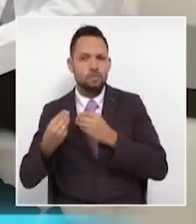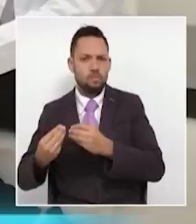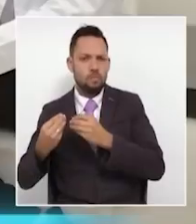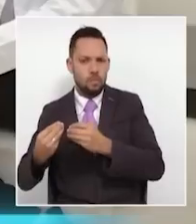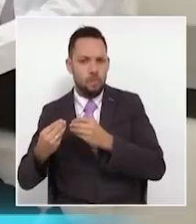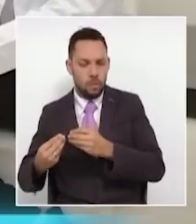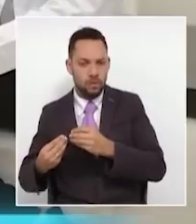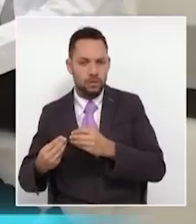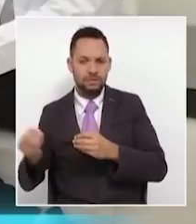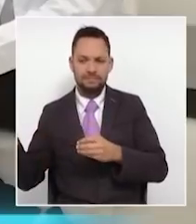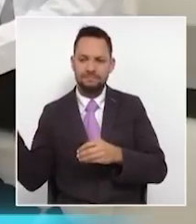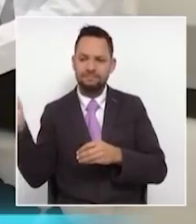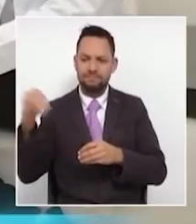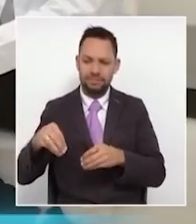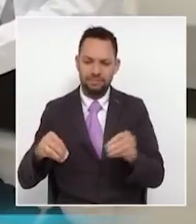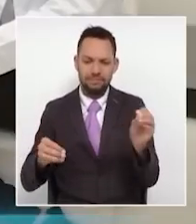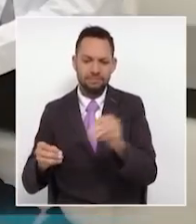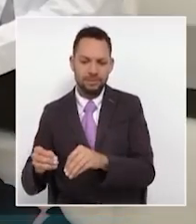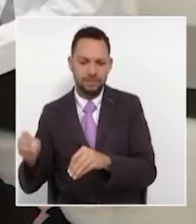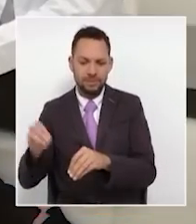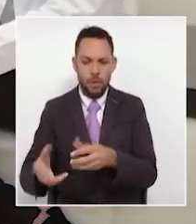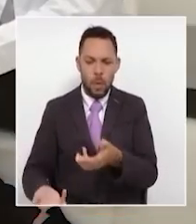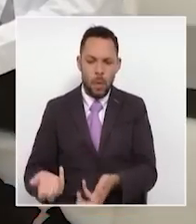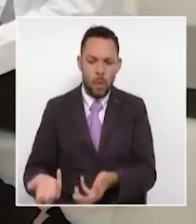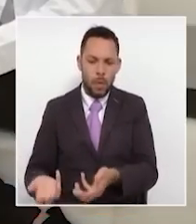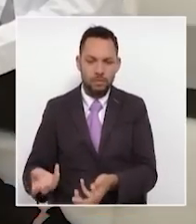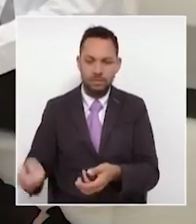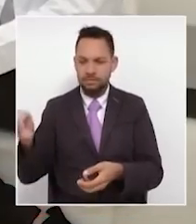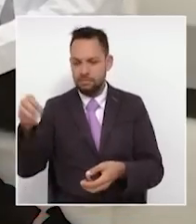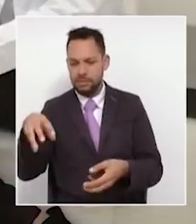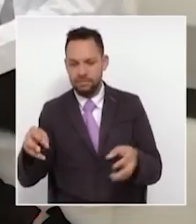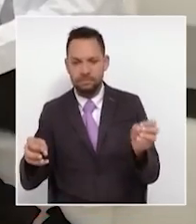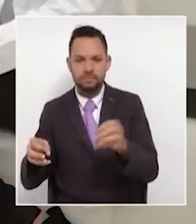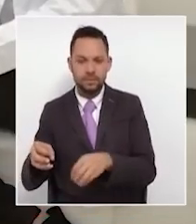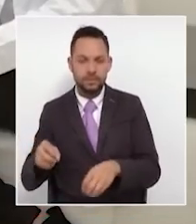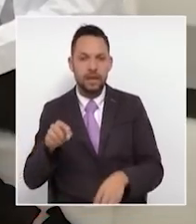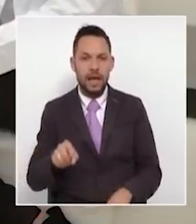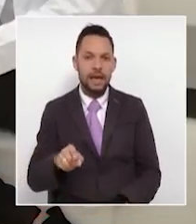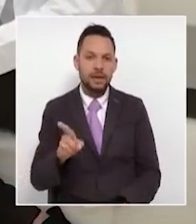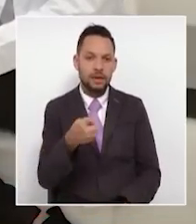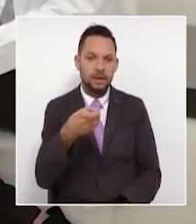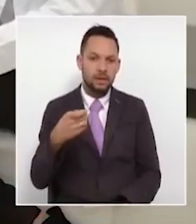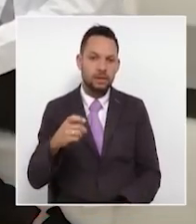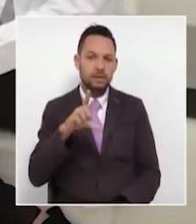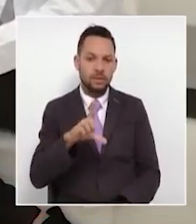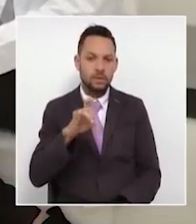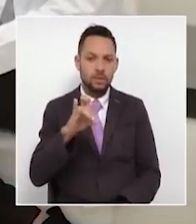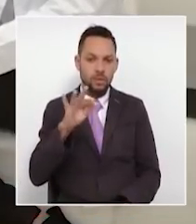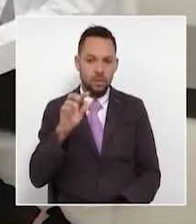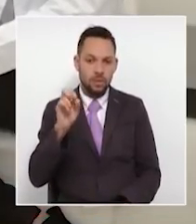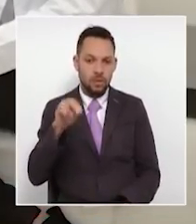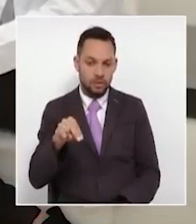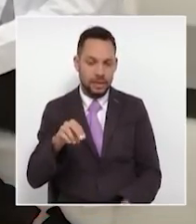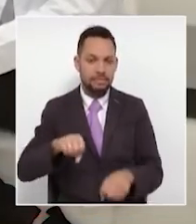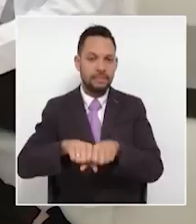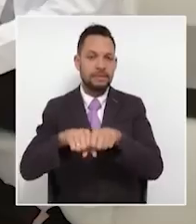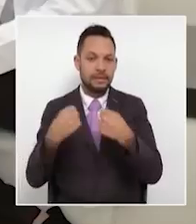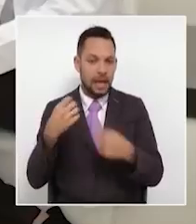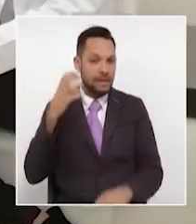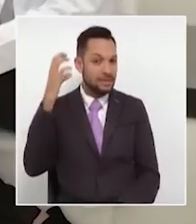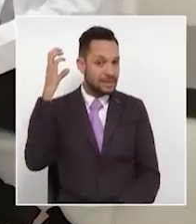grandes cantidades de gluten y que esto se puede ver afectando también no sólo en la parte cerebral sino nuestra parte